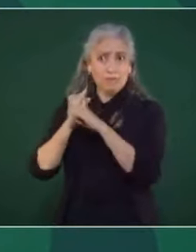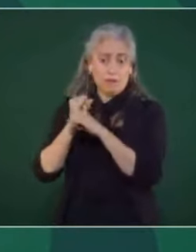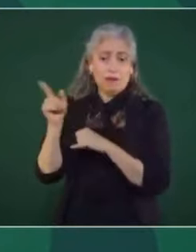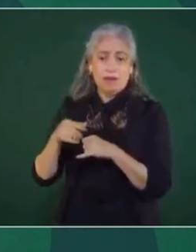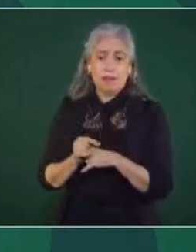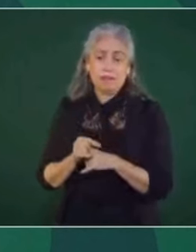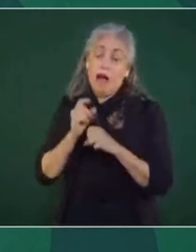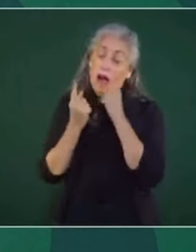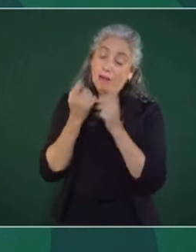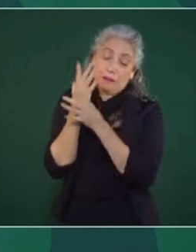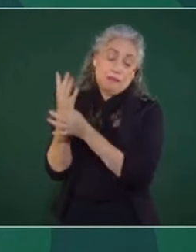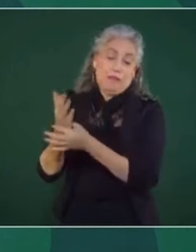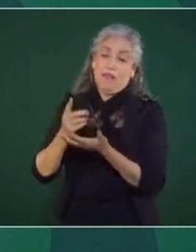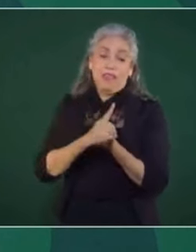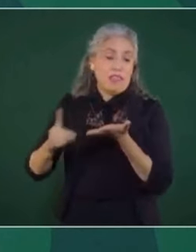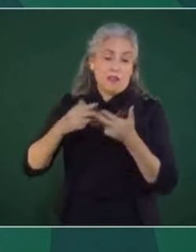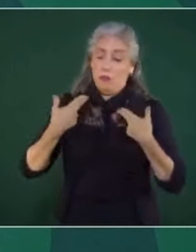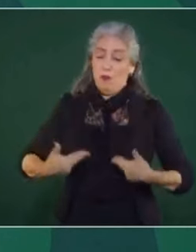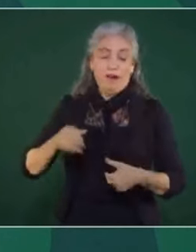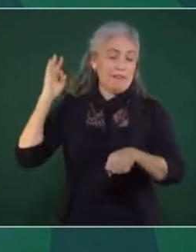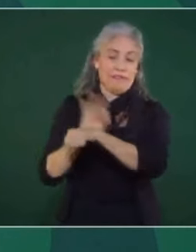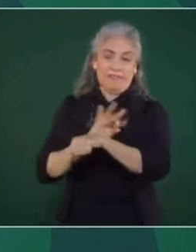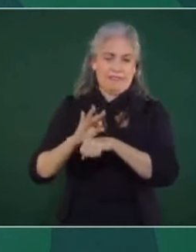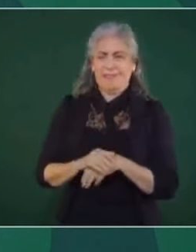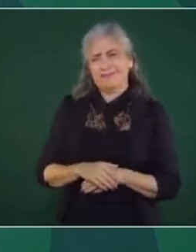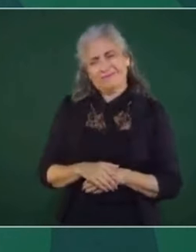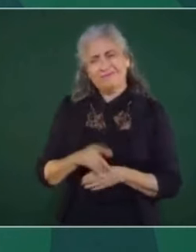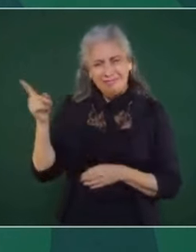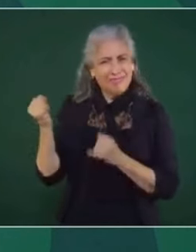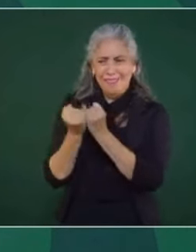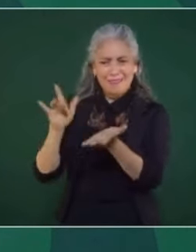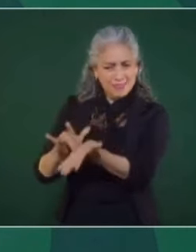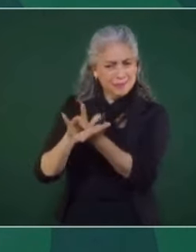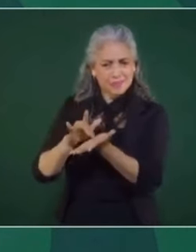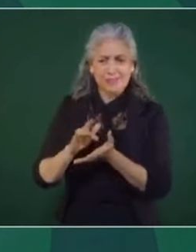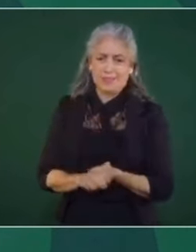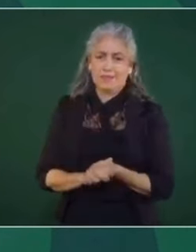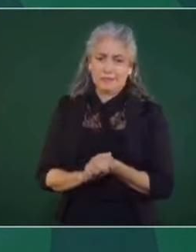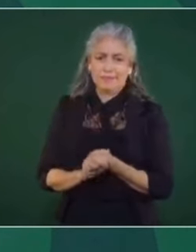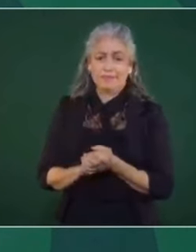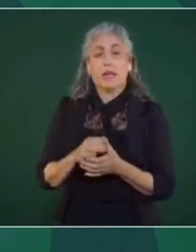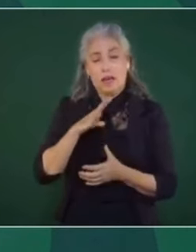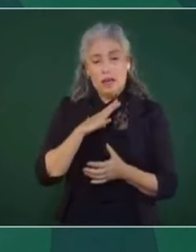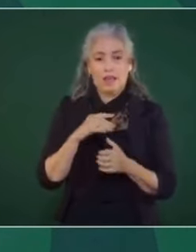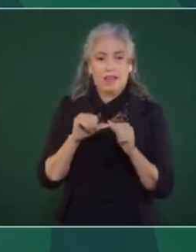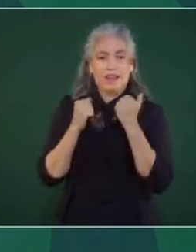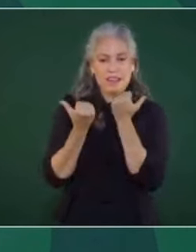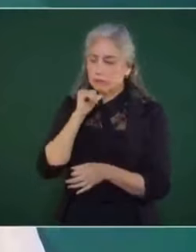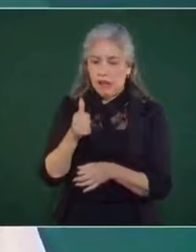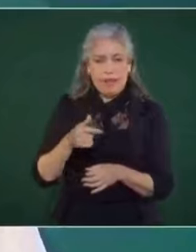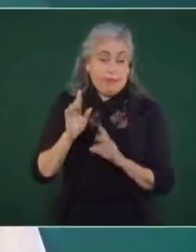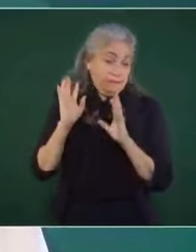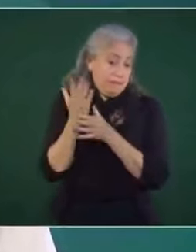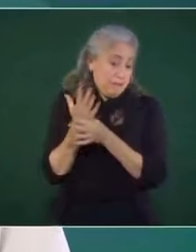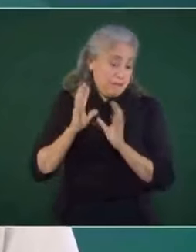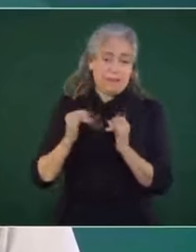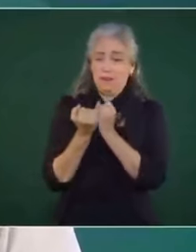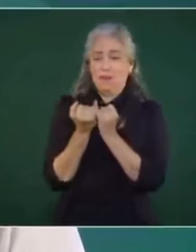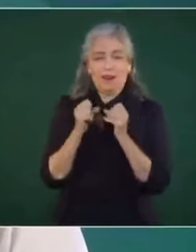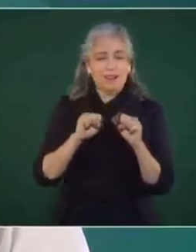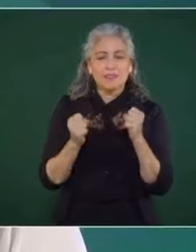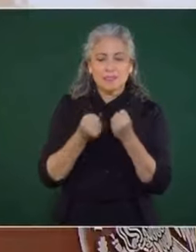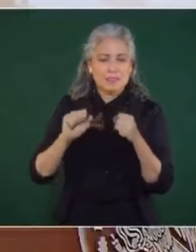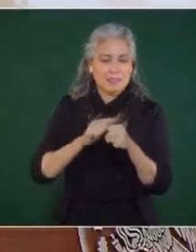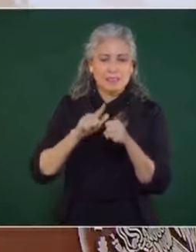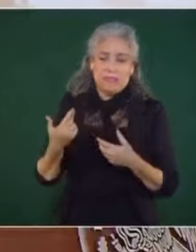supuestamente Defensores de Derechos Humanos organizaciones supuestamente no gubernamentales de la sociedad civil supuestos